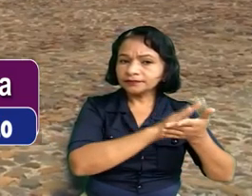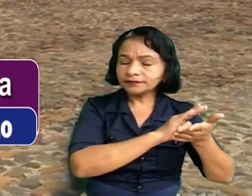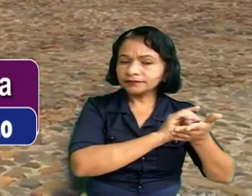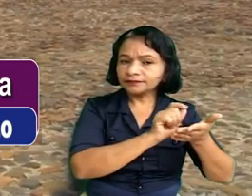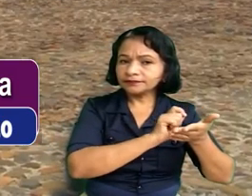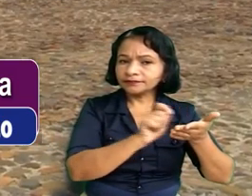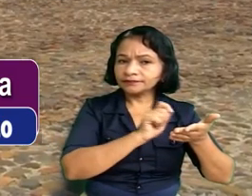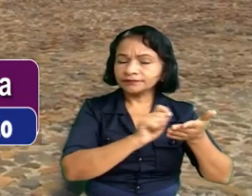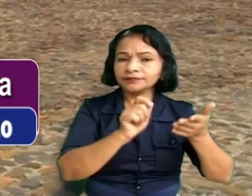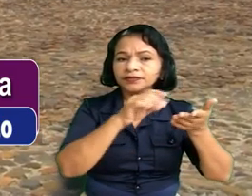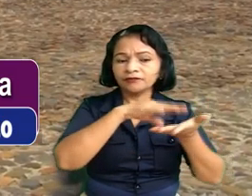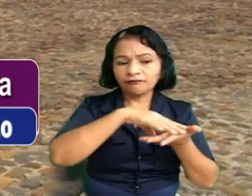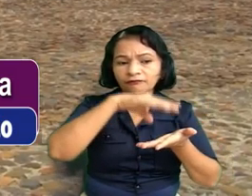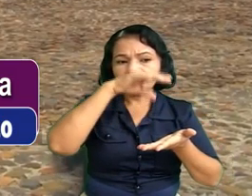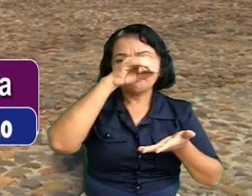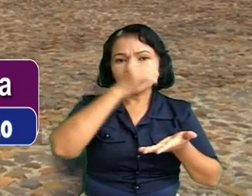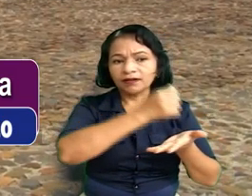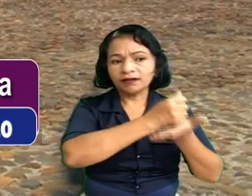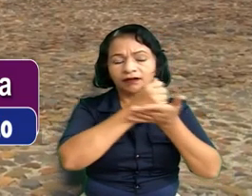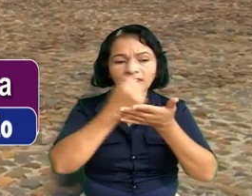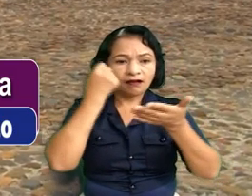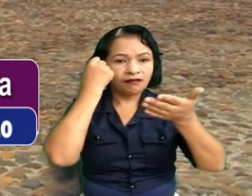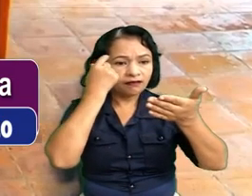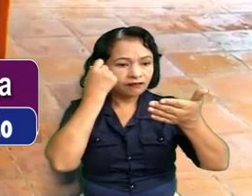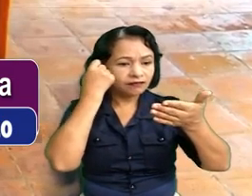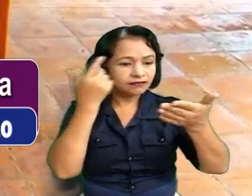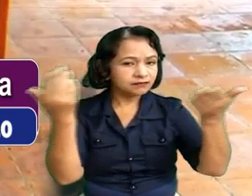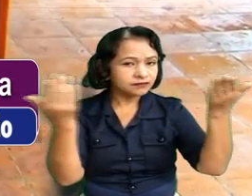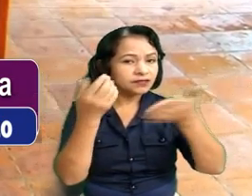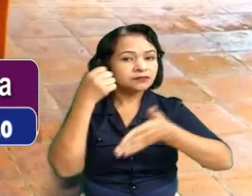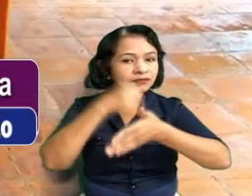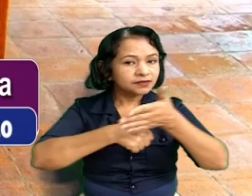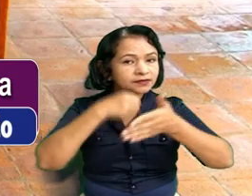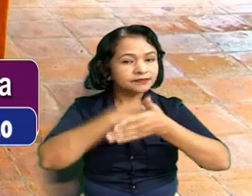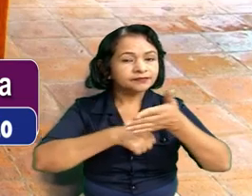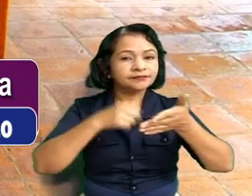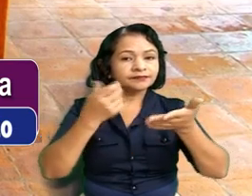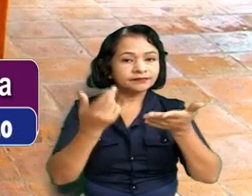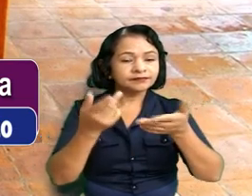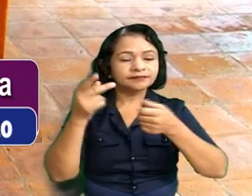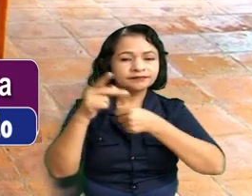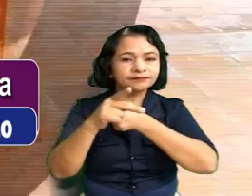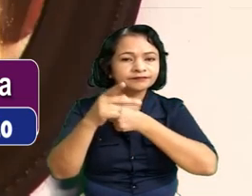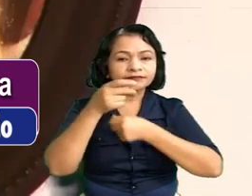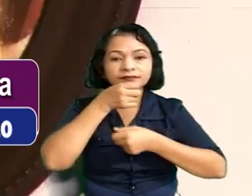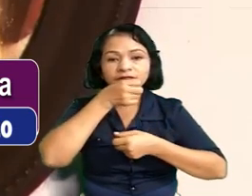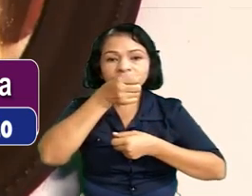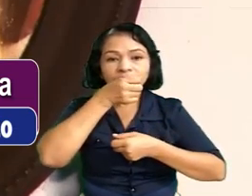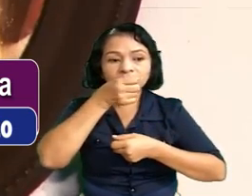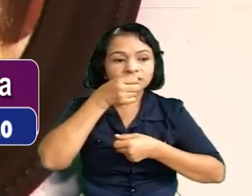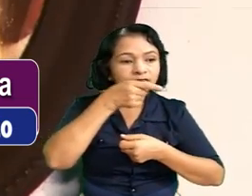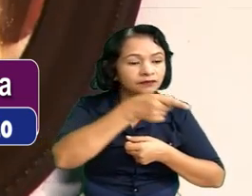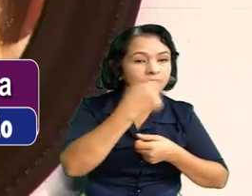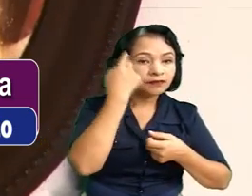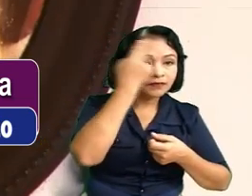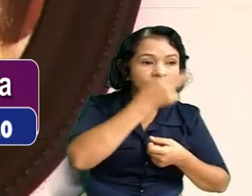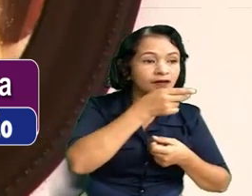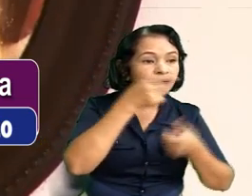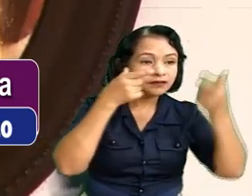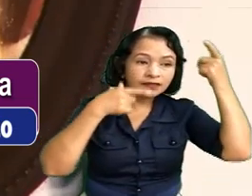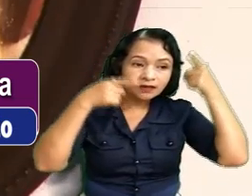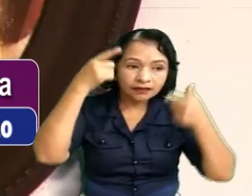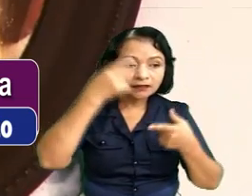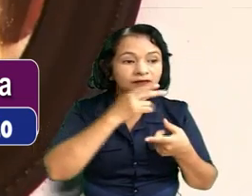países, en este caso en Francia, nos ayudan a entender lo que significó la lucha, ya que los periodistas venían al país a hablar con Sandino, ¿no? Así